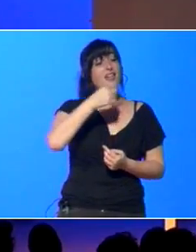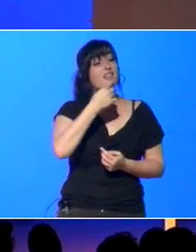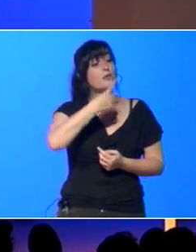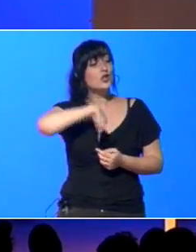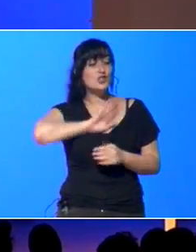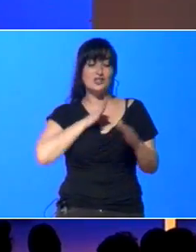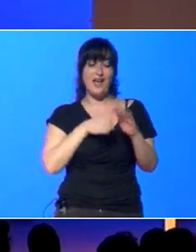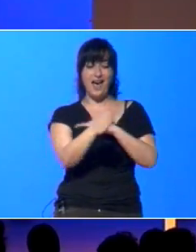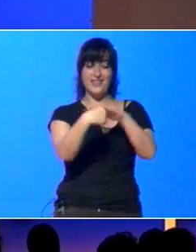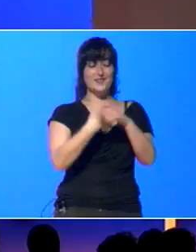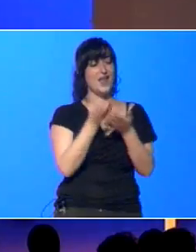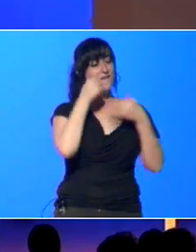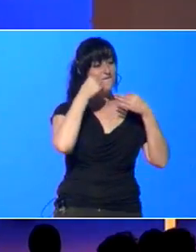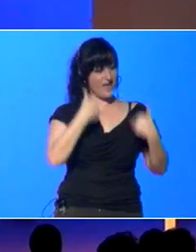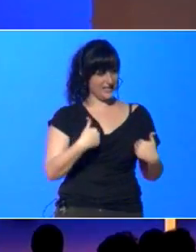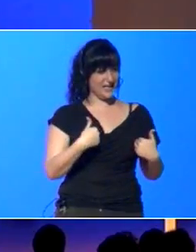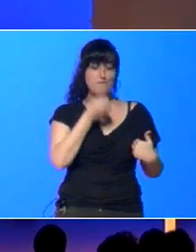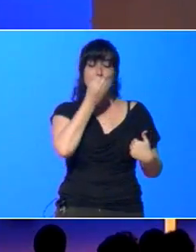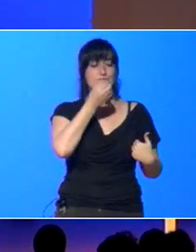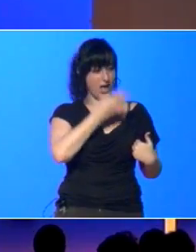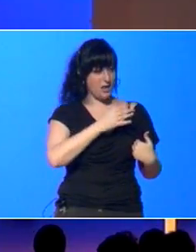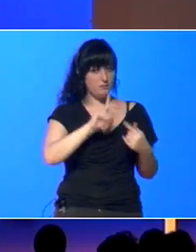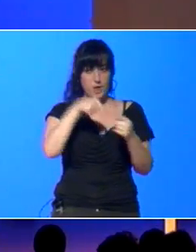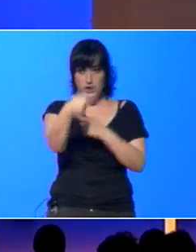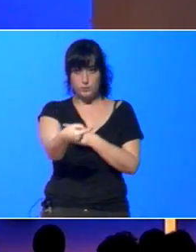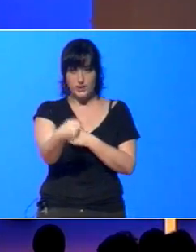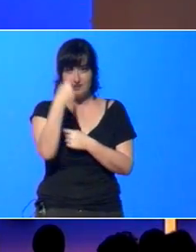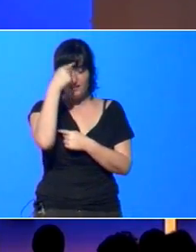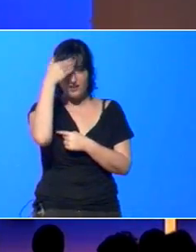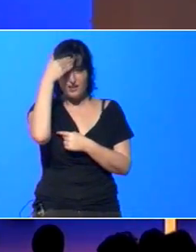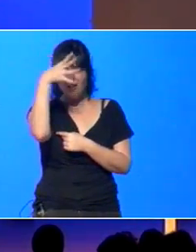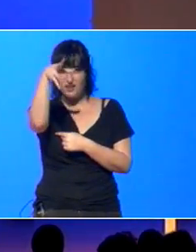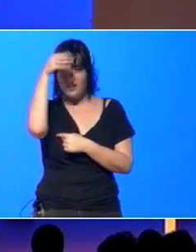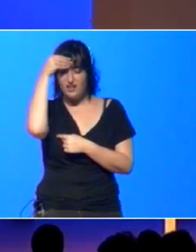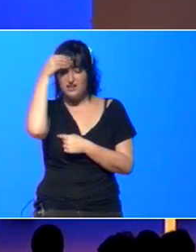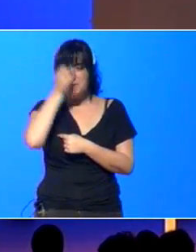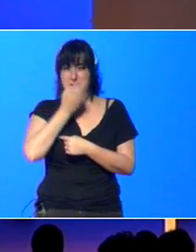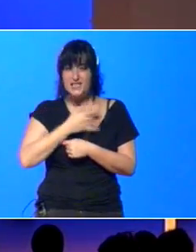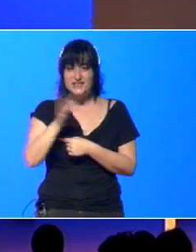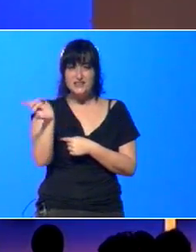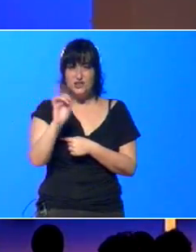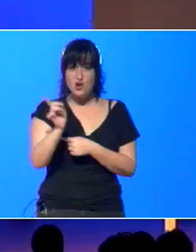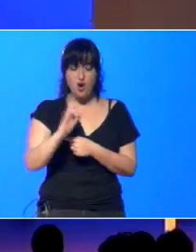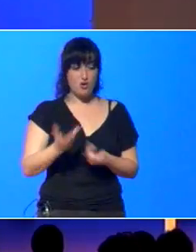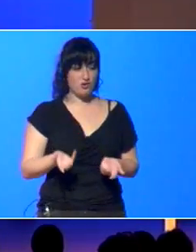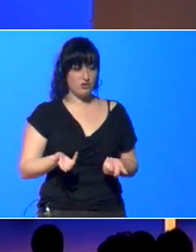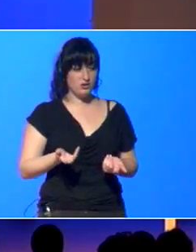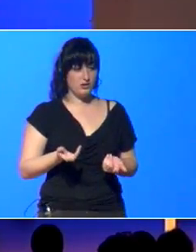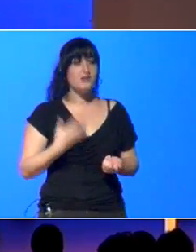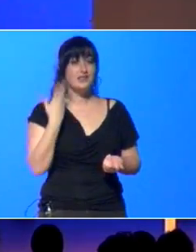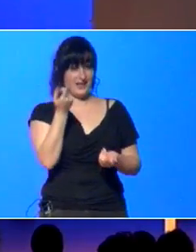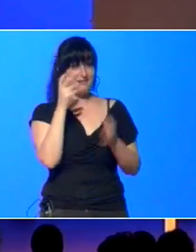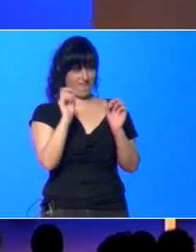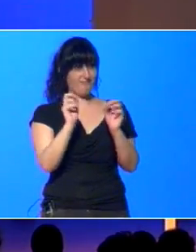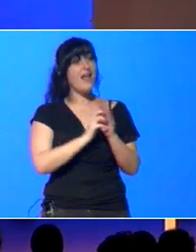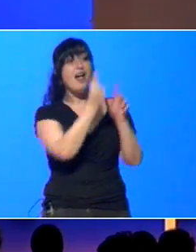accesibilidad física, pero luego no era comprensible cognitivamente. Entonces, tiene que estar la flecha, pero que la flecha